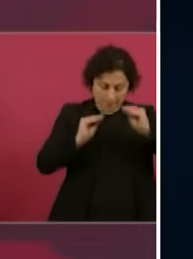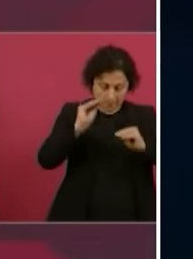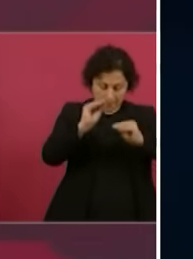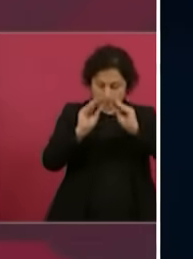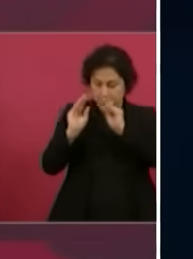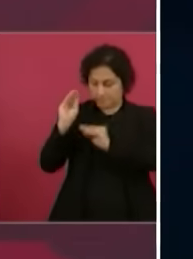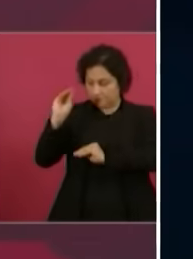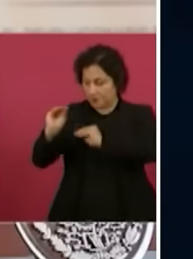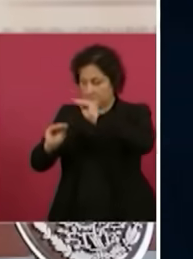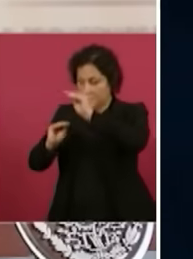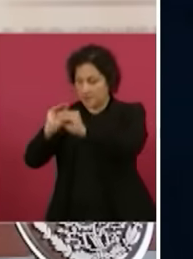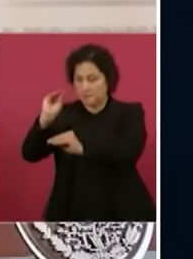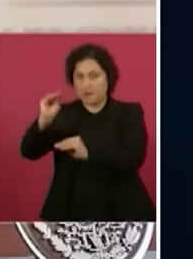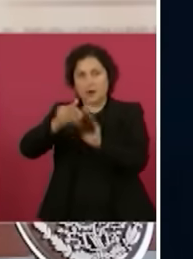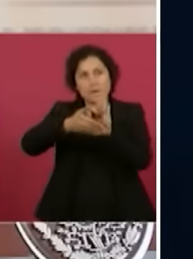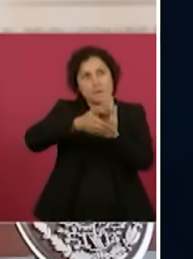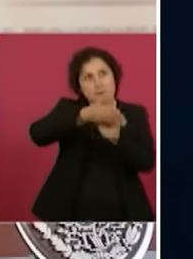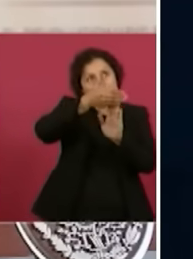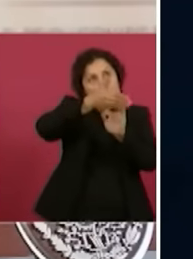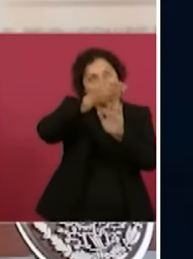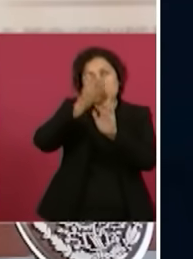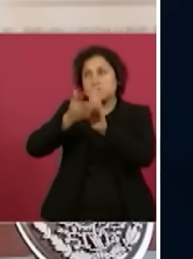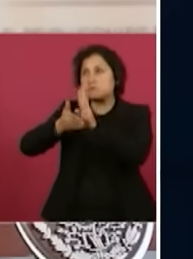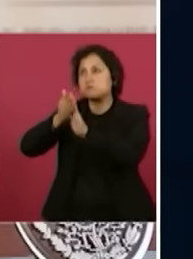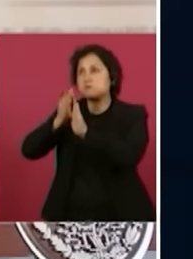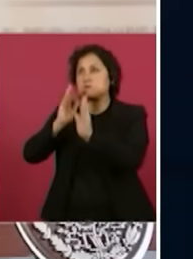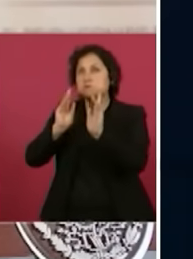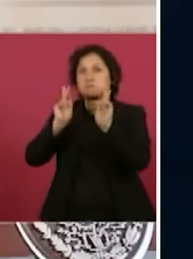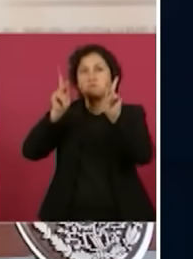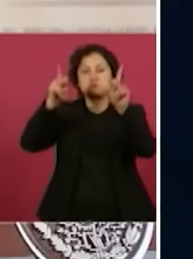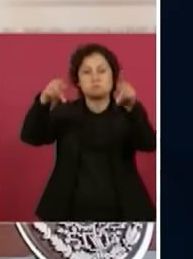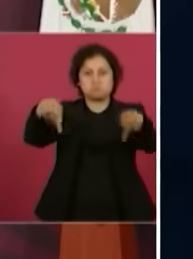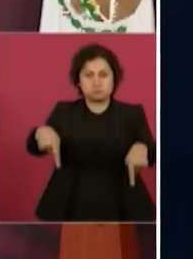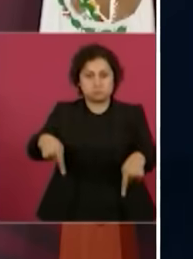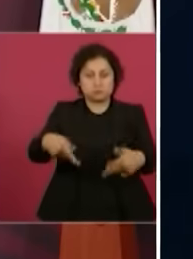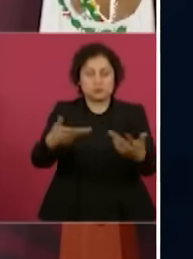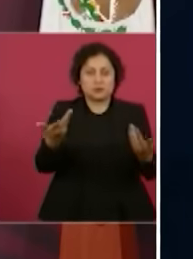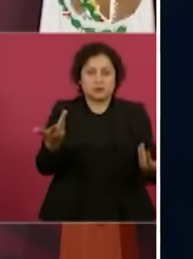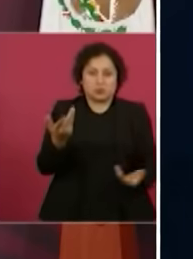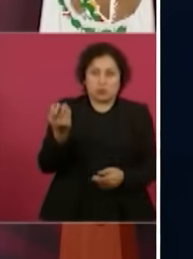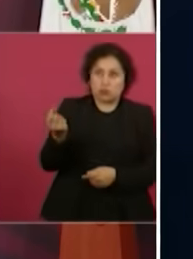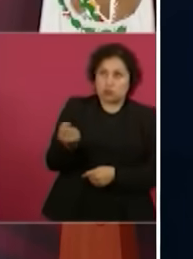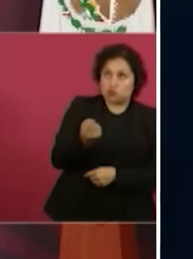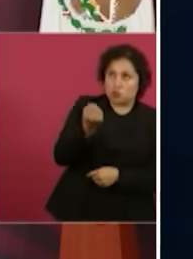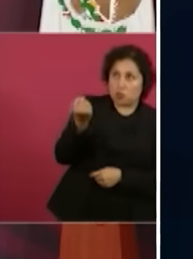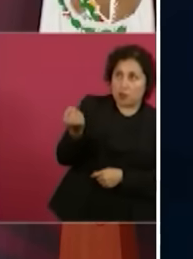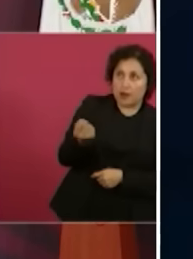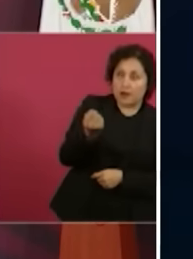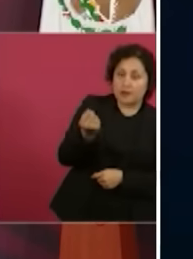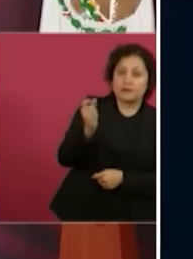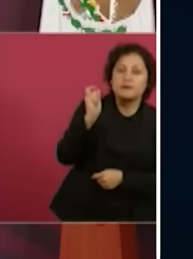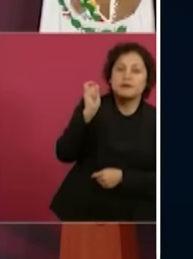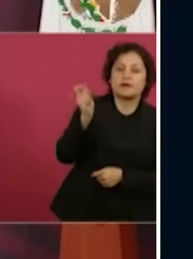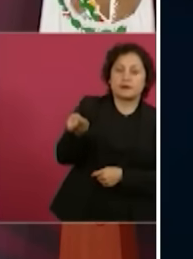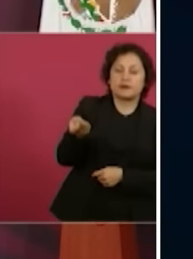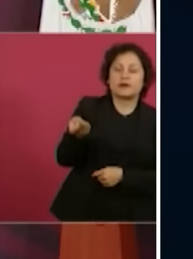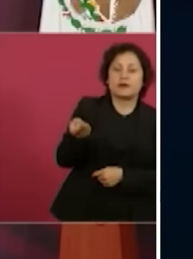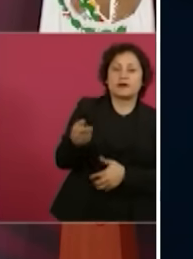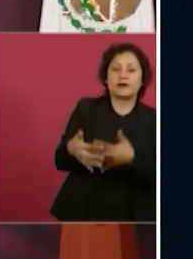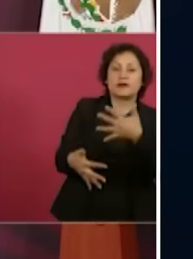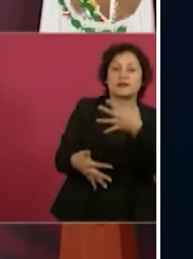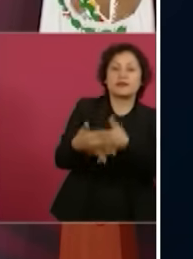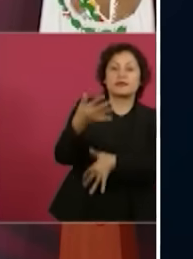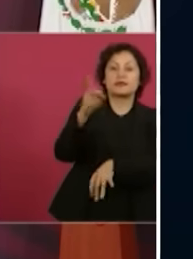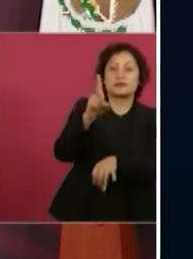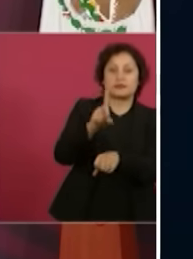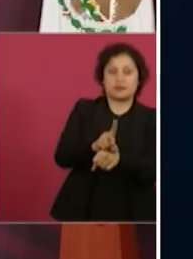agosto pasado Ya se vio menos optimista un poco más realista al pronosticar que la economía crecería 4% en cada